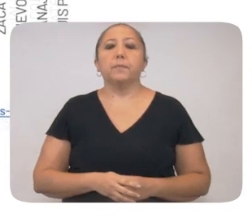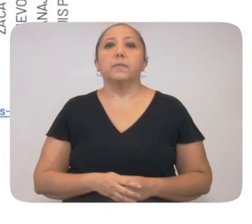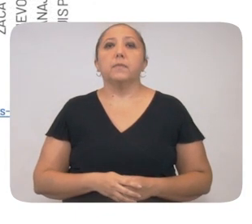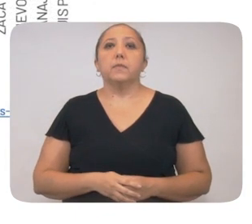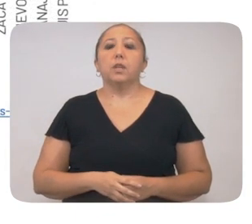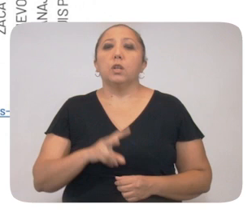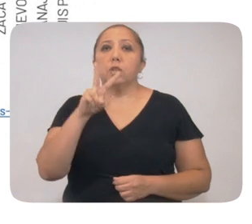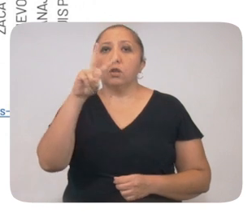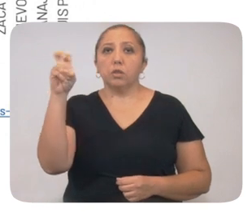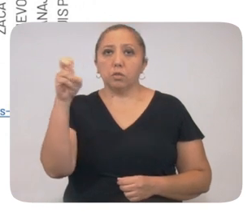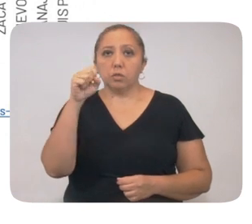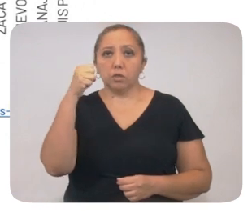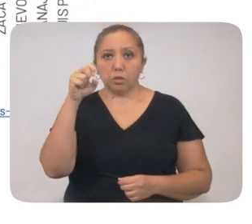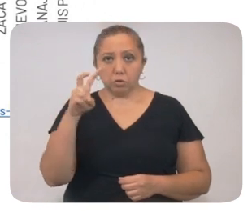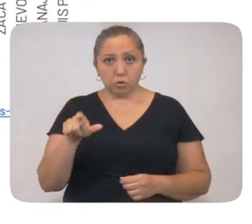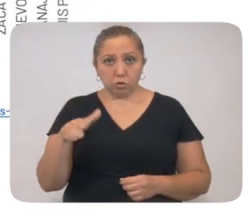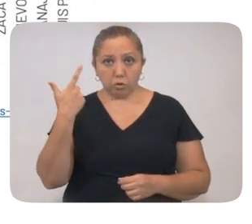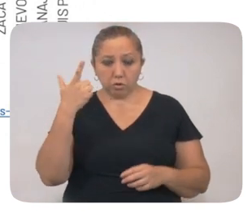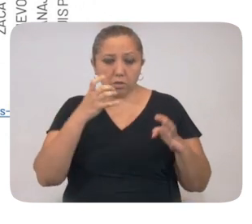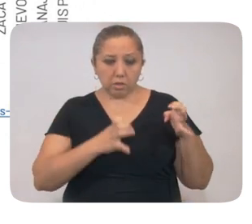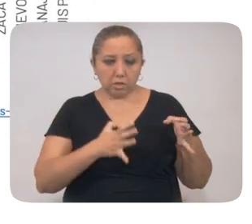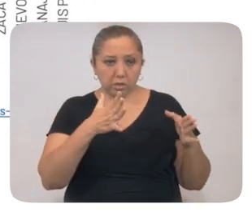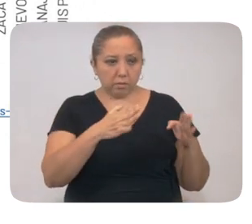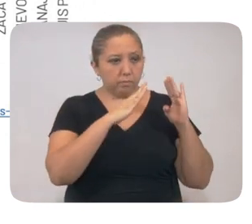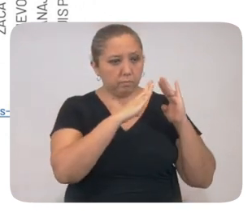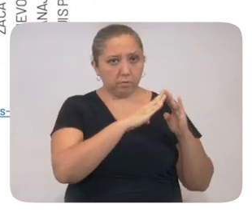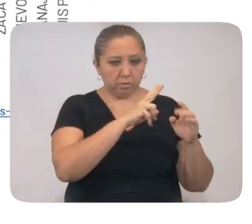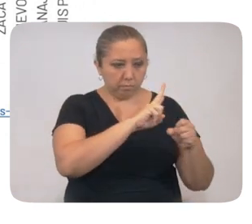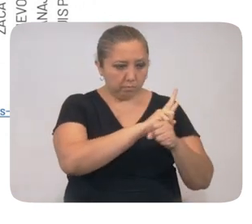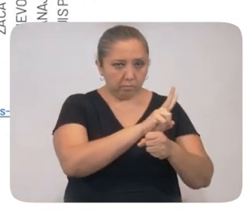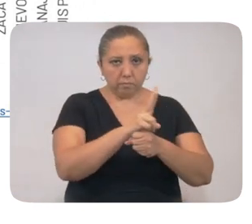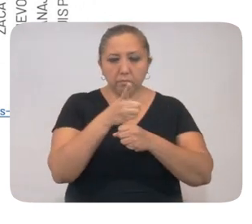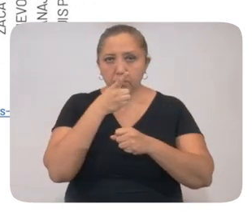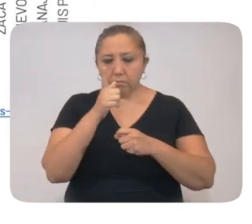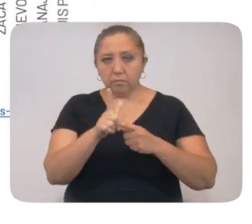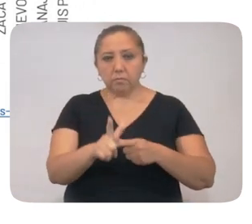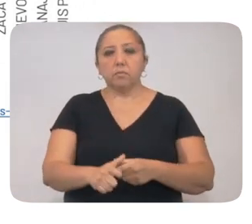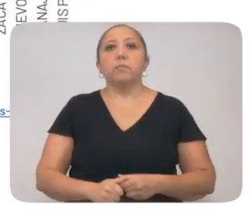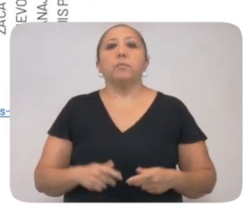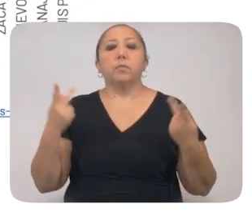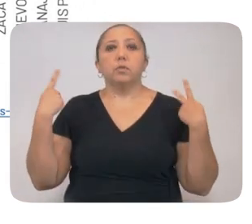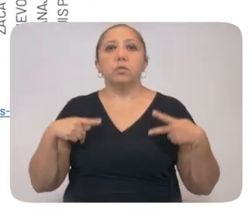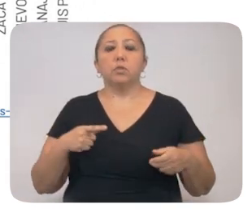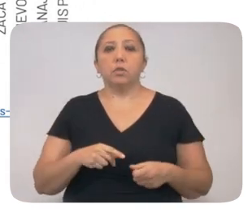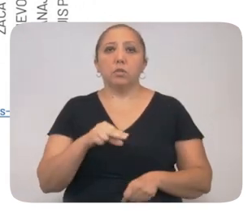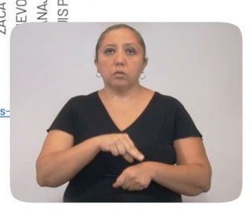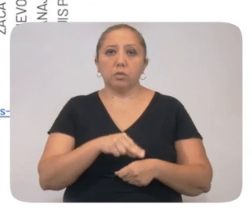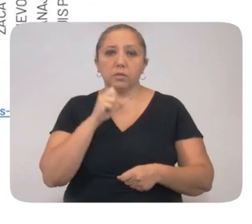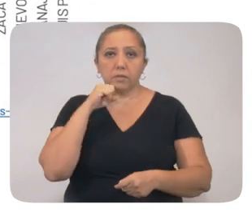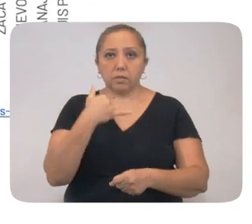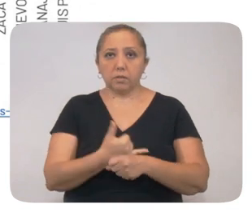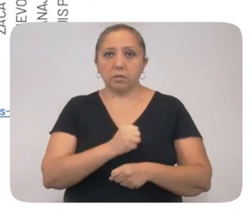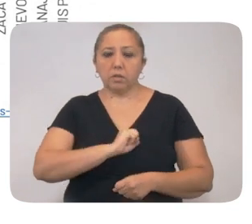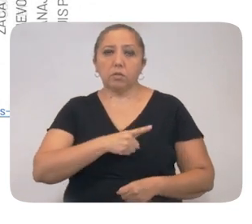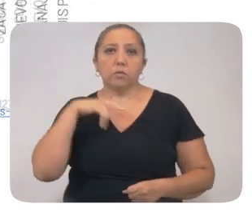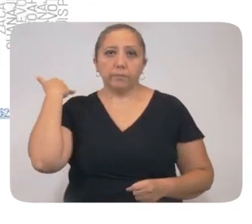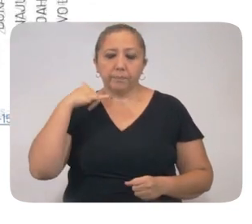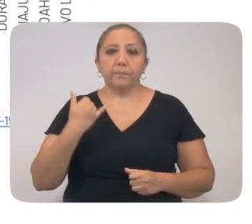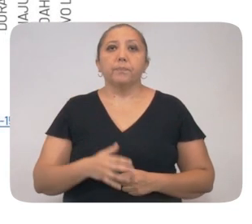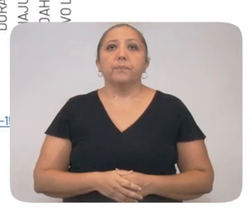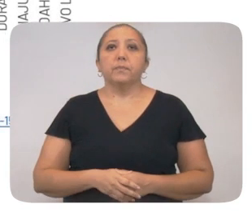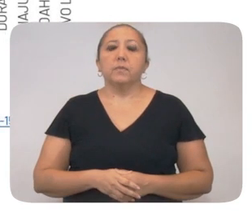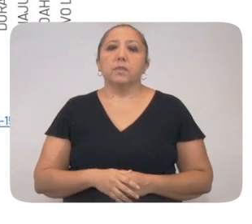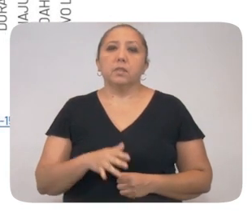contagiar. 212 están estables, aislados y monitoreados constantemente por personal médico de la Secretaría de Salud de